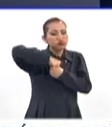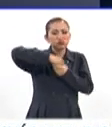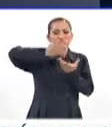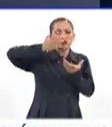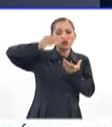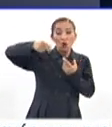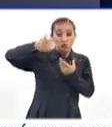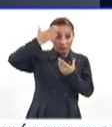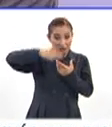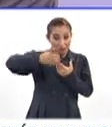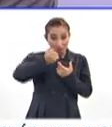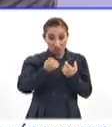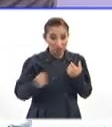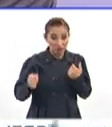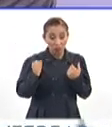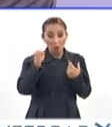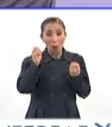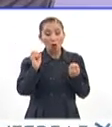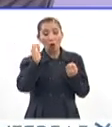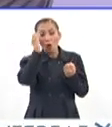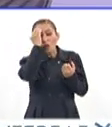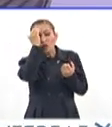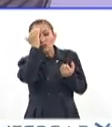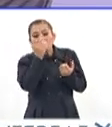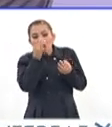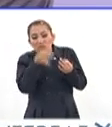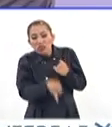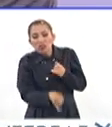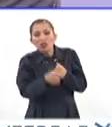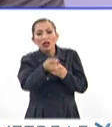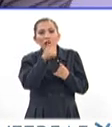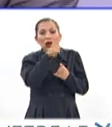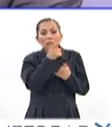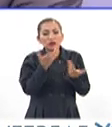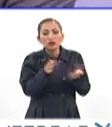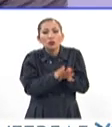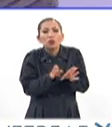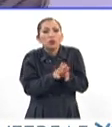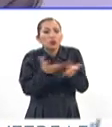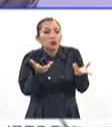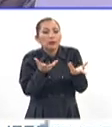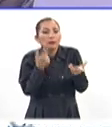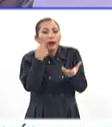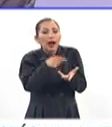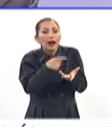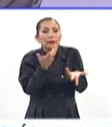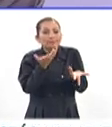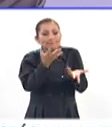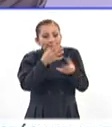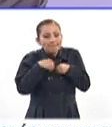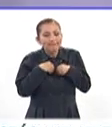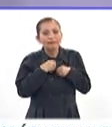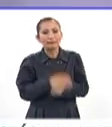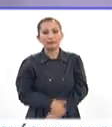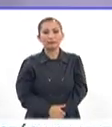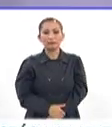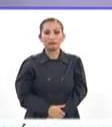tiene un dominio o un acercamiento siquiera a estas lenguas originarias?